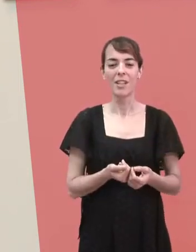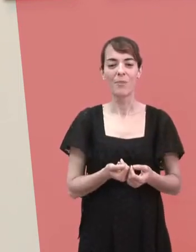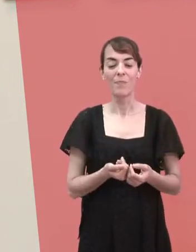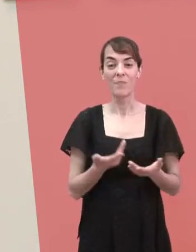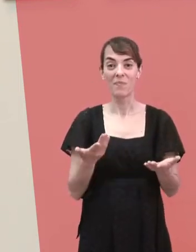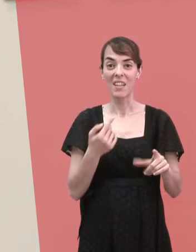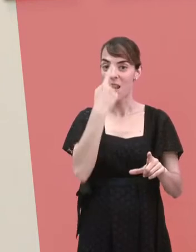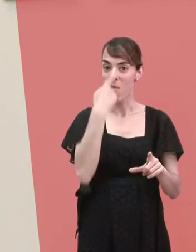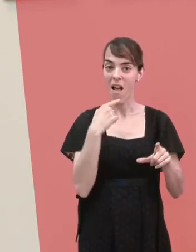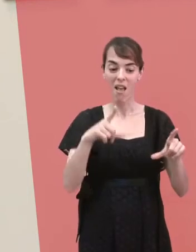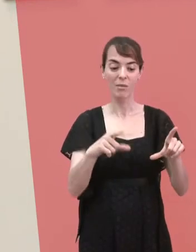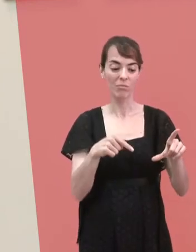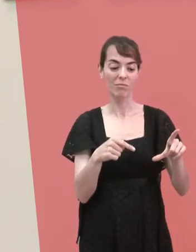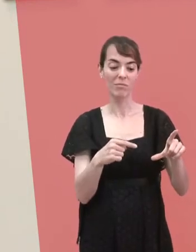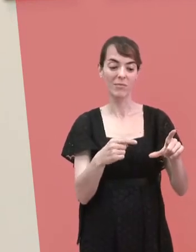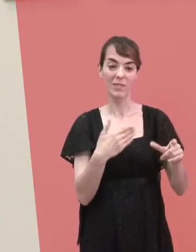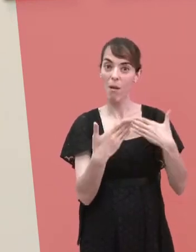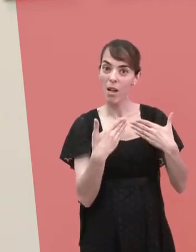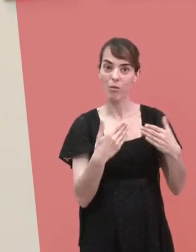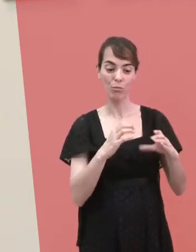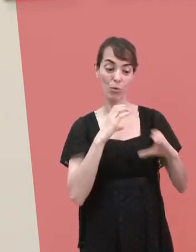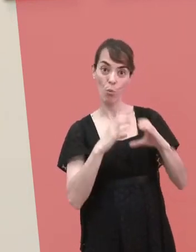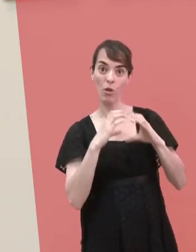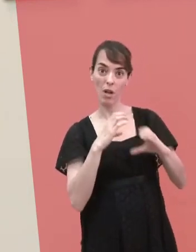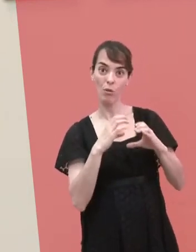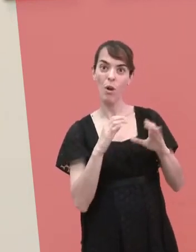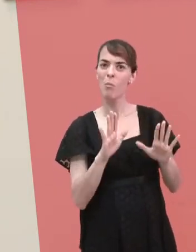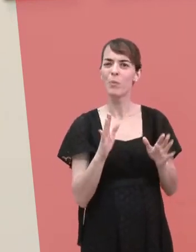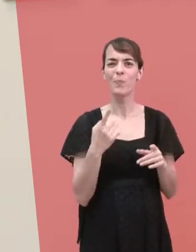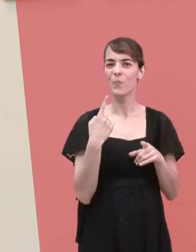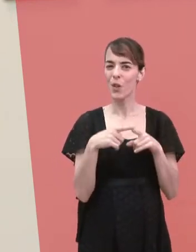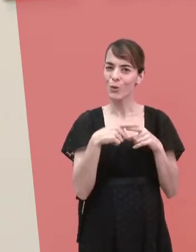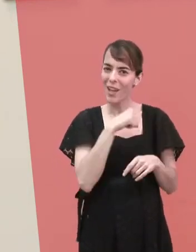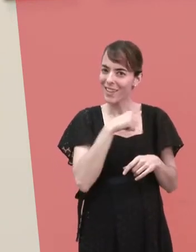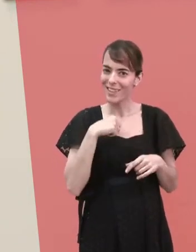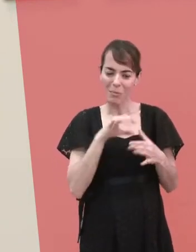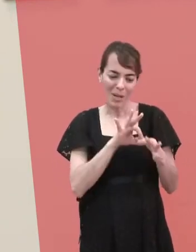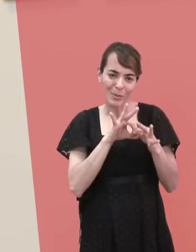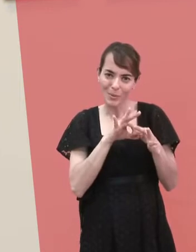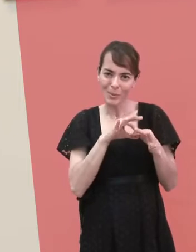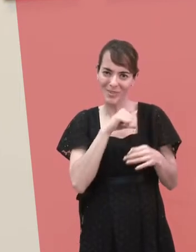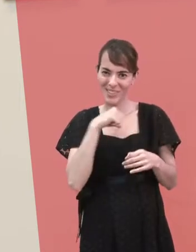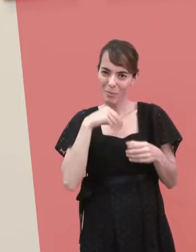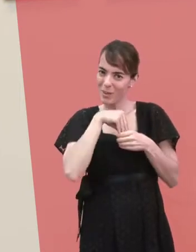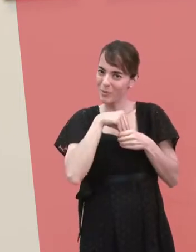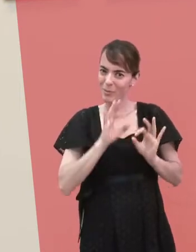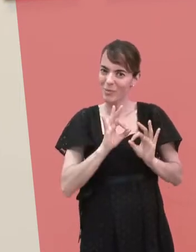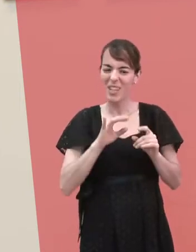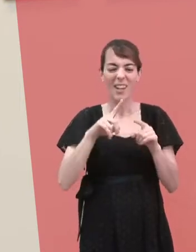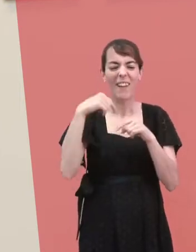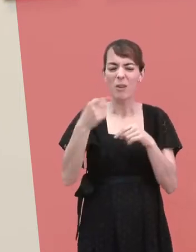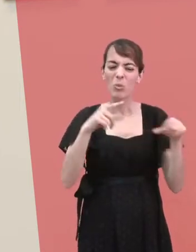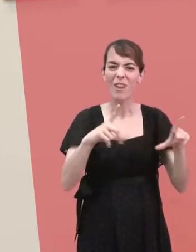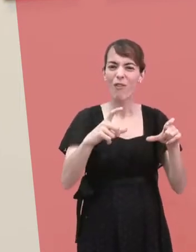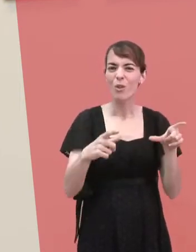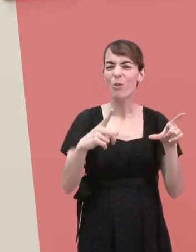imagen, pues, me está comunicando, me está hablando. Pero es una cosa íntima, que no es una cosa ya de después que